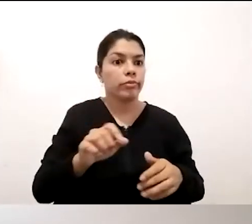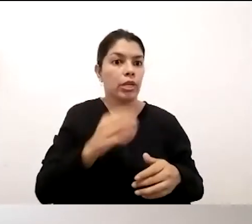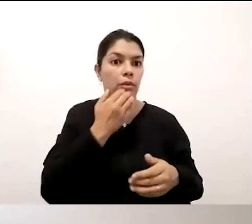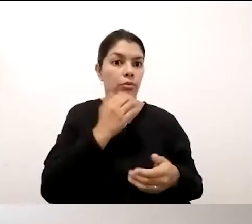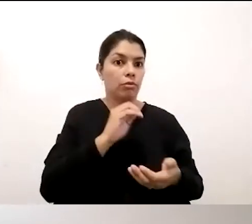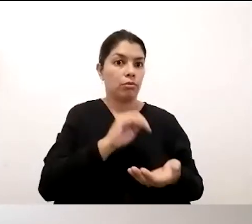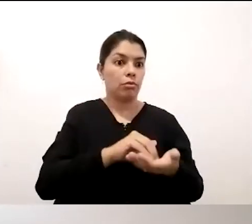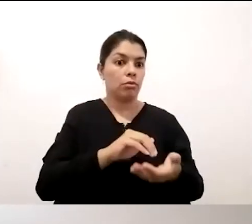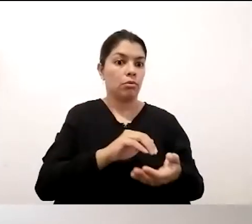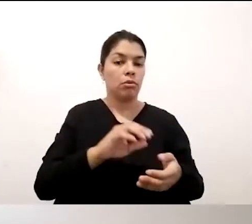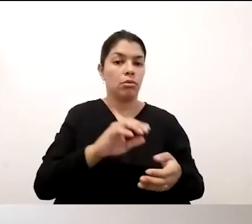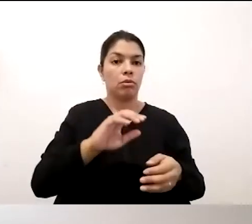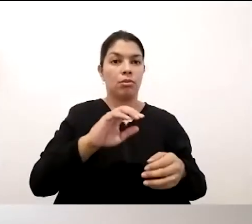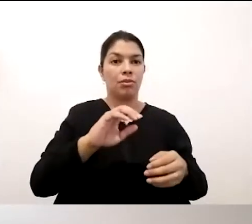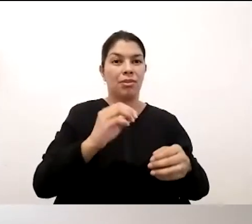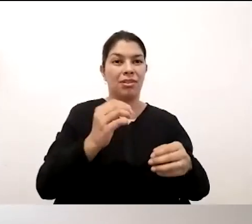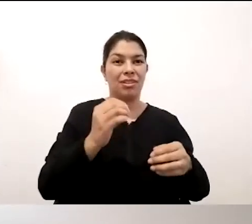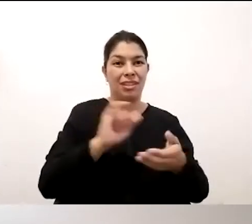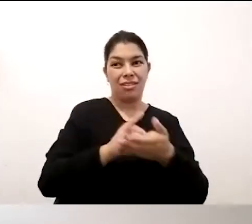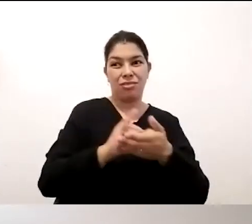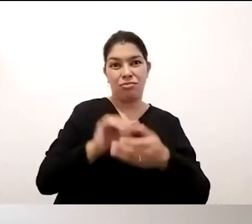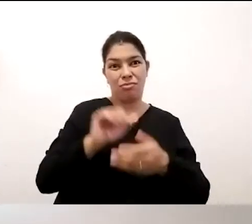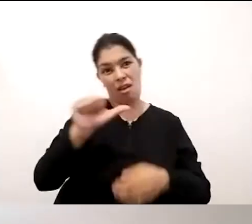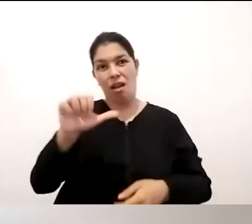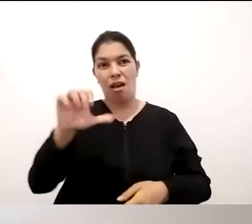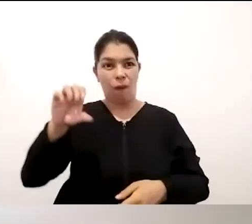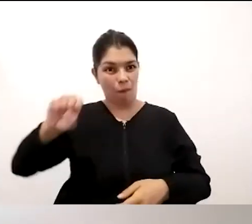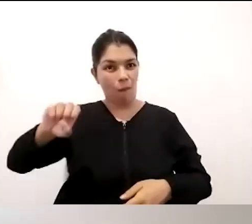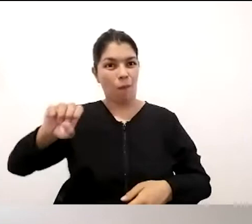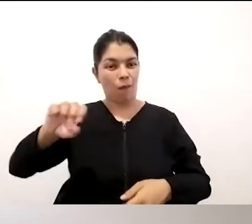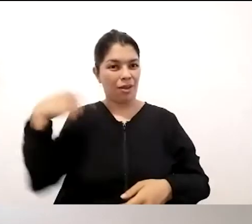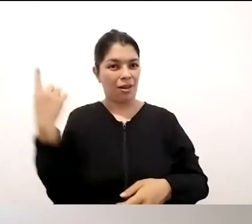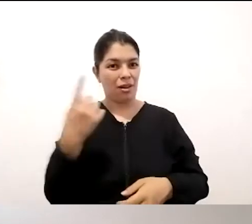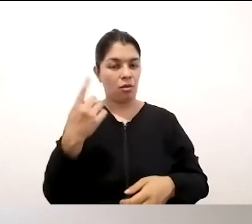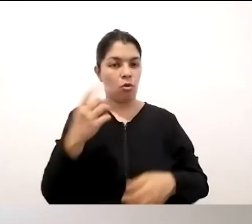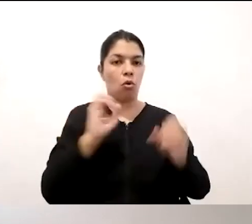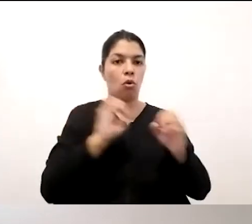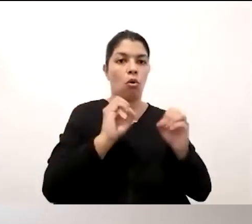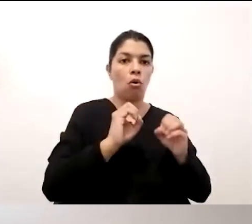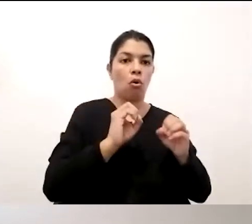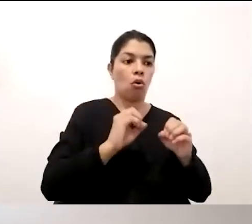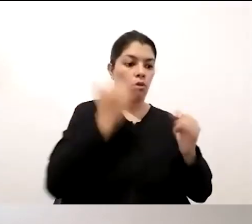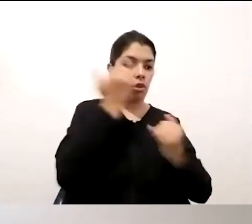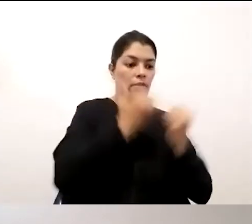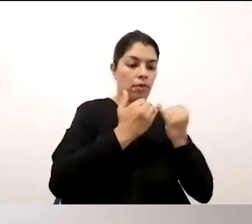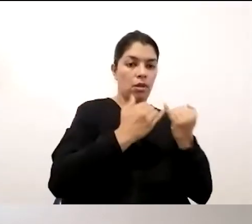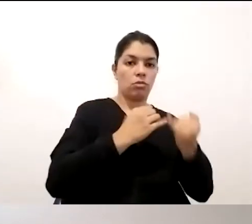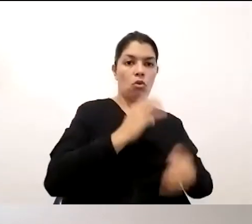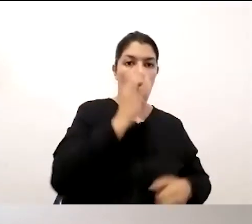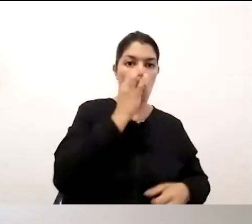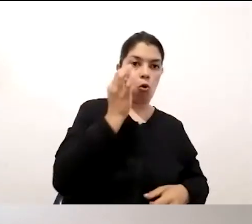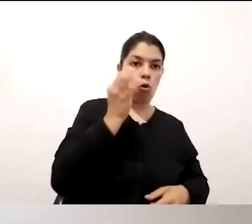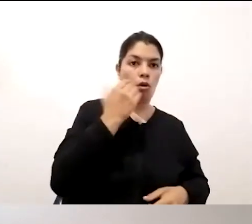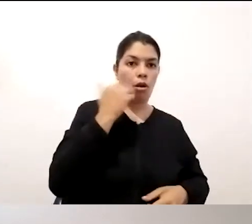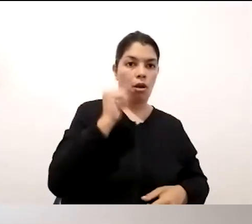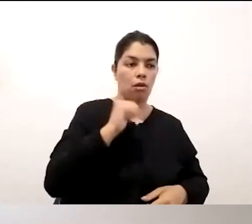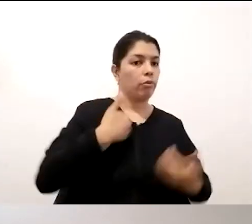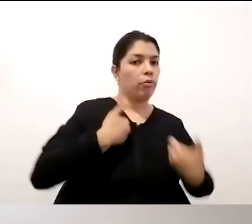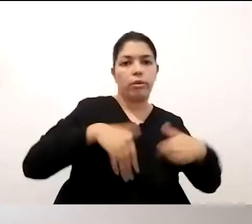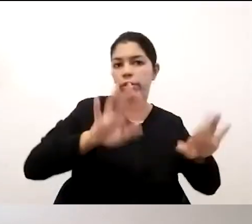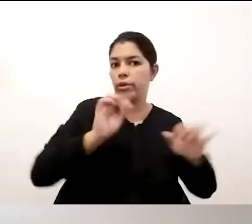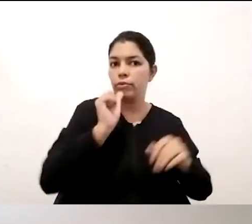orientación sexual no hegemónica o que se identifique como mujer o que se identifique como hombre. Por eso es importante que nosotros podamos